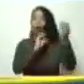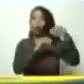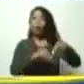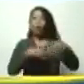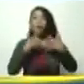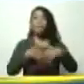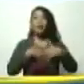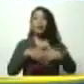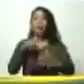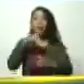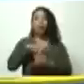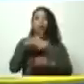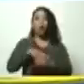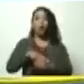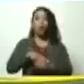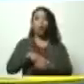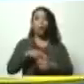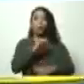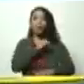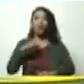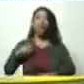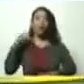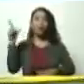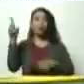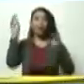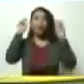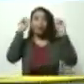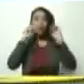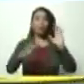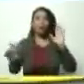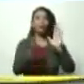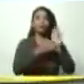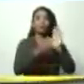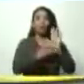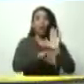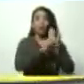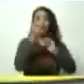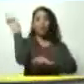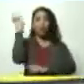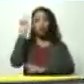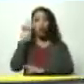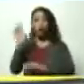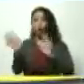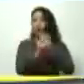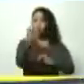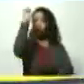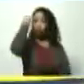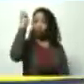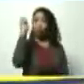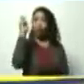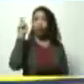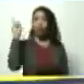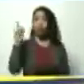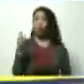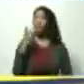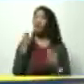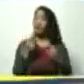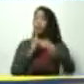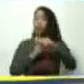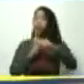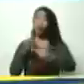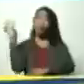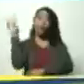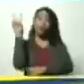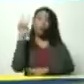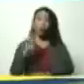Chevron en el marco de la ley venezolana y de la constitución y serán muy positivos para Venezuela